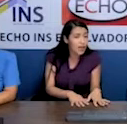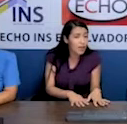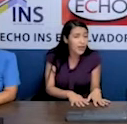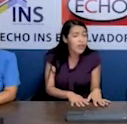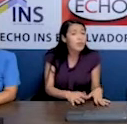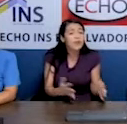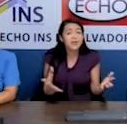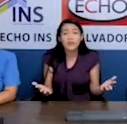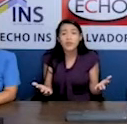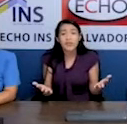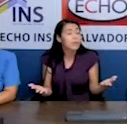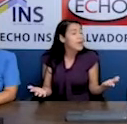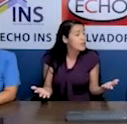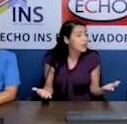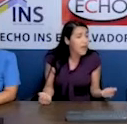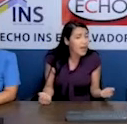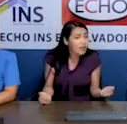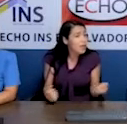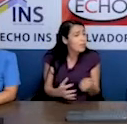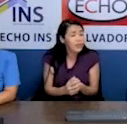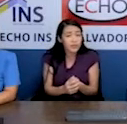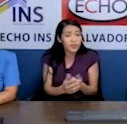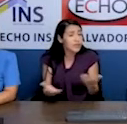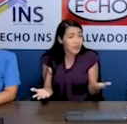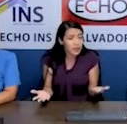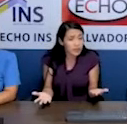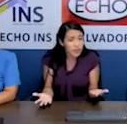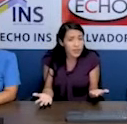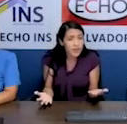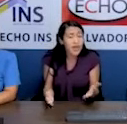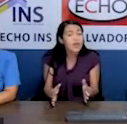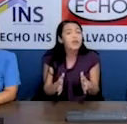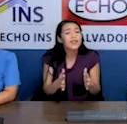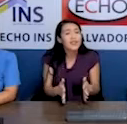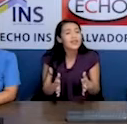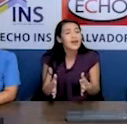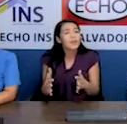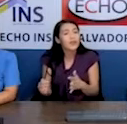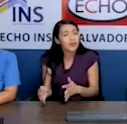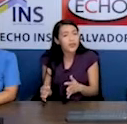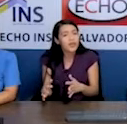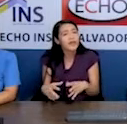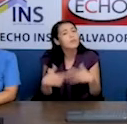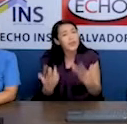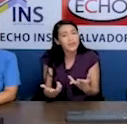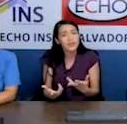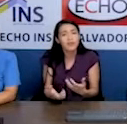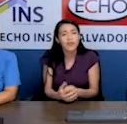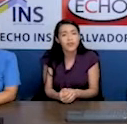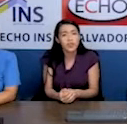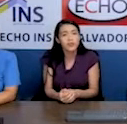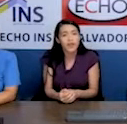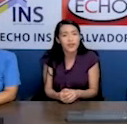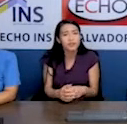ser quimioterapia, puede ser una terapia retroviral, puede ser una terapia antifímica, cualquier terapia crónica que pueda